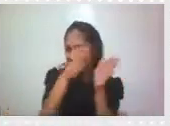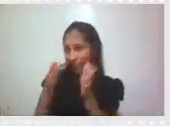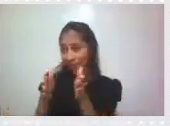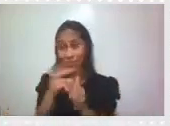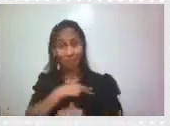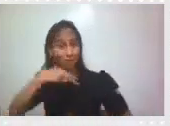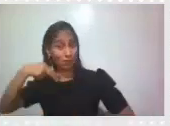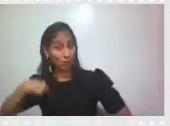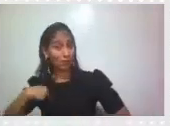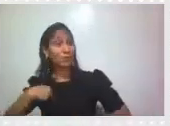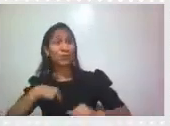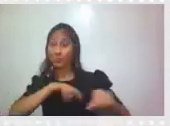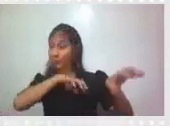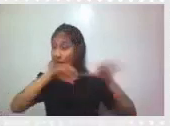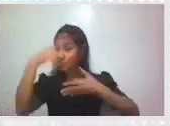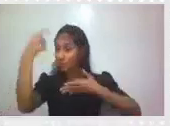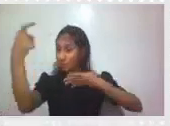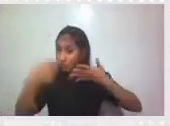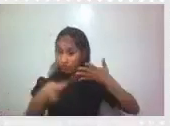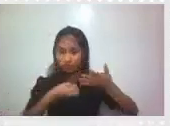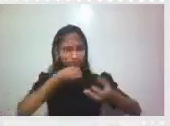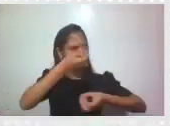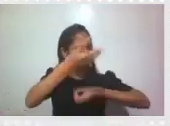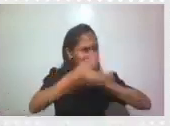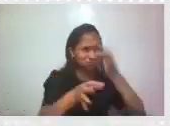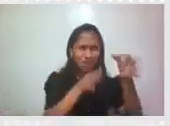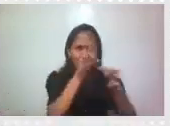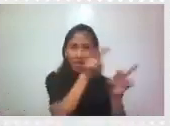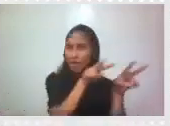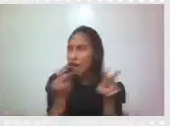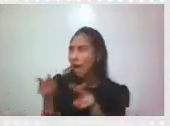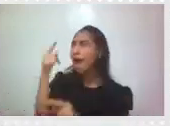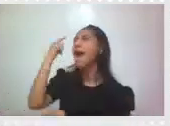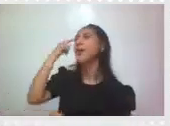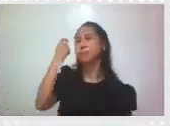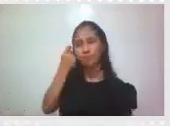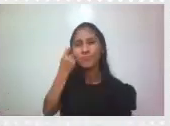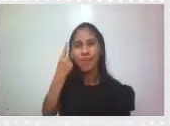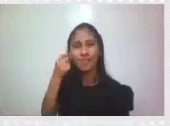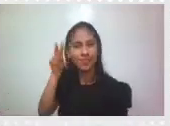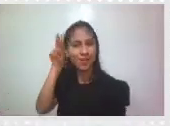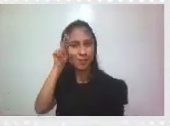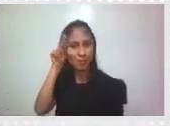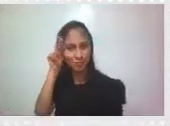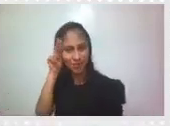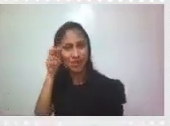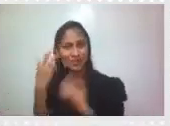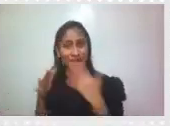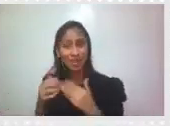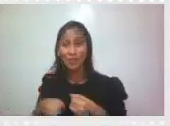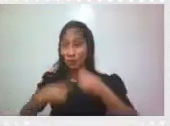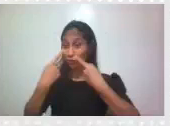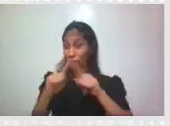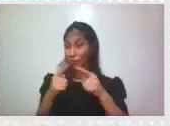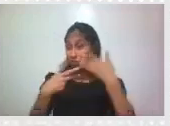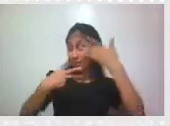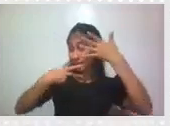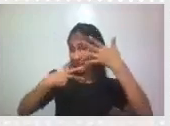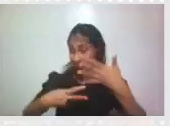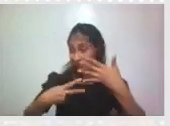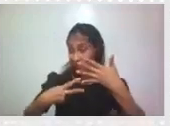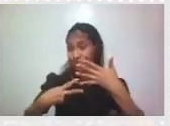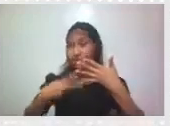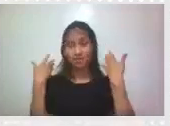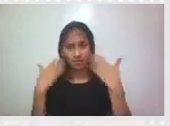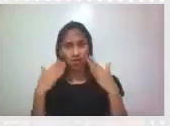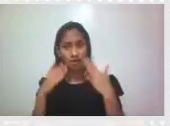organizaciones nacionales de pueblos indígenas originarios, que son 7, reconocidas por el Ministerio de Cultura.